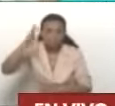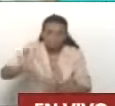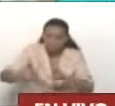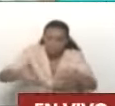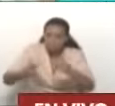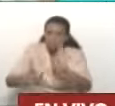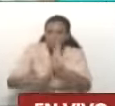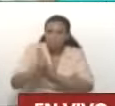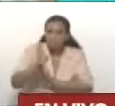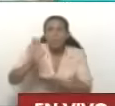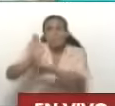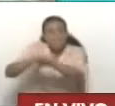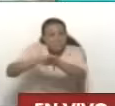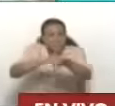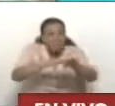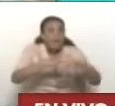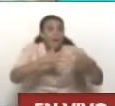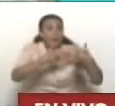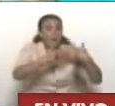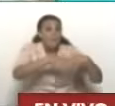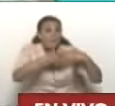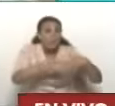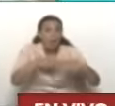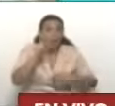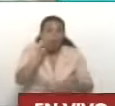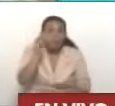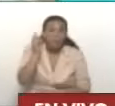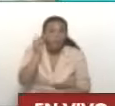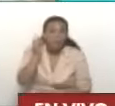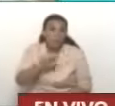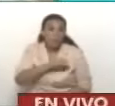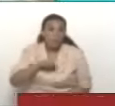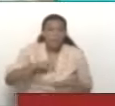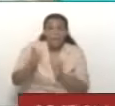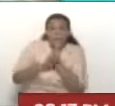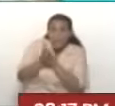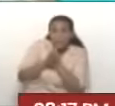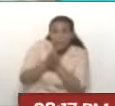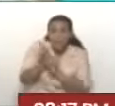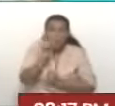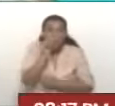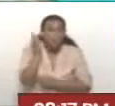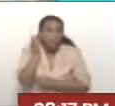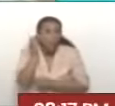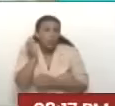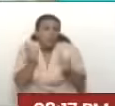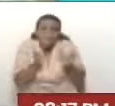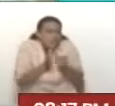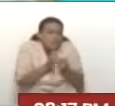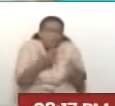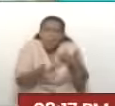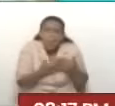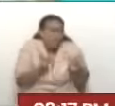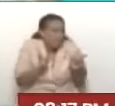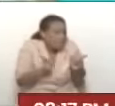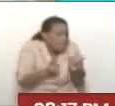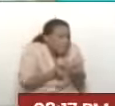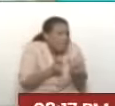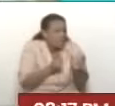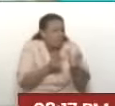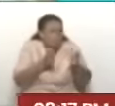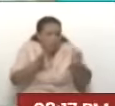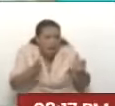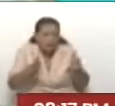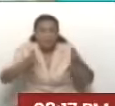Mi llamado permanente a los empresarios, empresarias, emprendedores, emprendedoras, pequeñitos, pequeños,